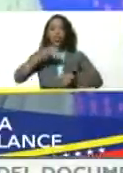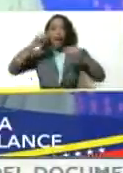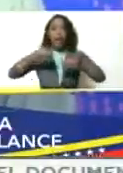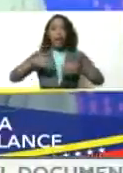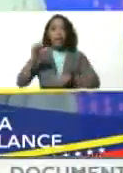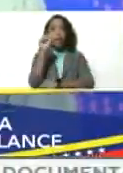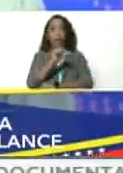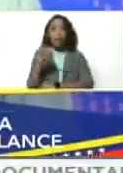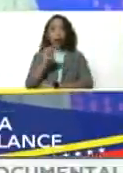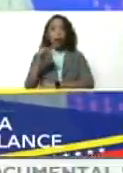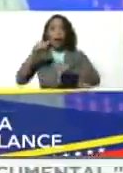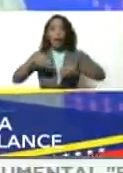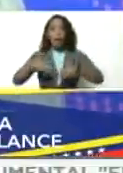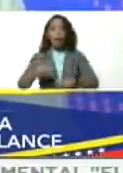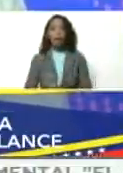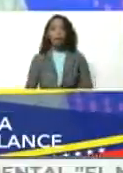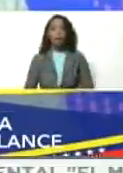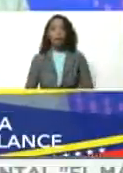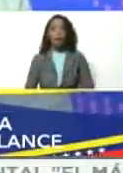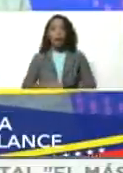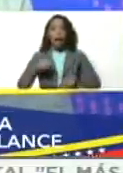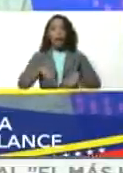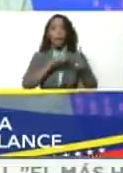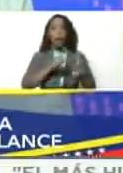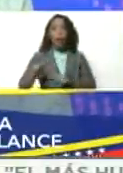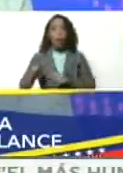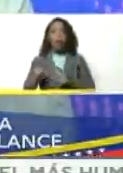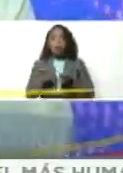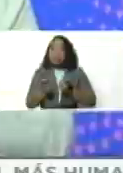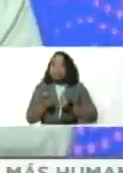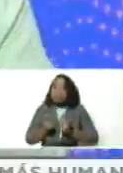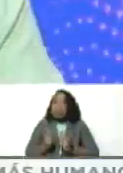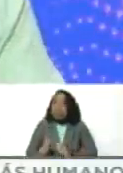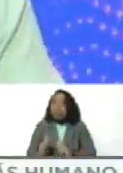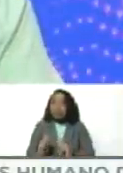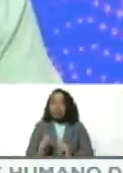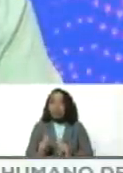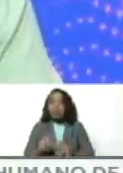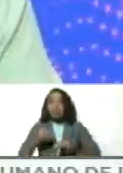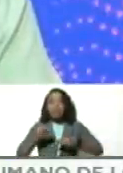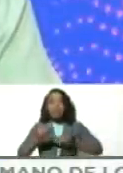semana. Este programa va a tratar, a intentar